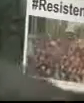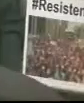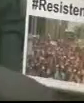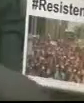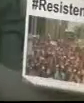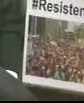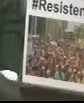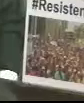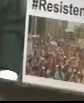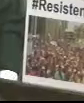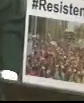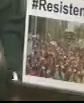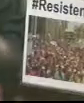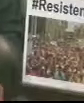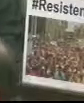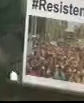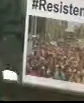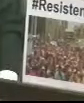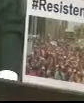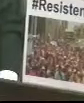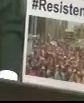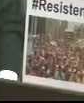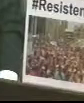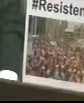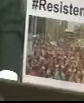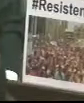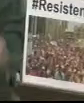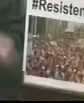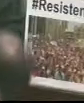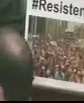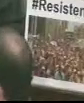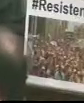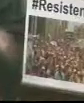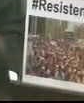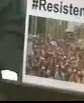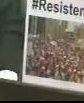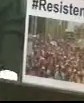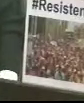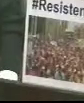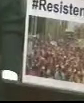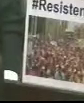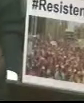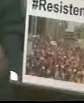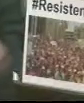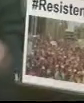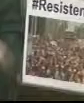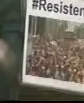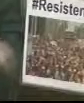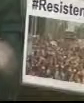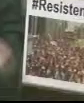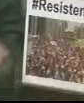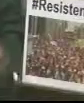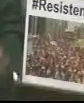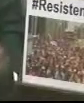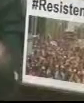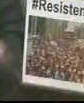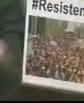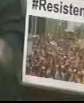Cámara, amenazando sobre la determinación que había de tomarse. Estamos en el Senado de la